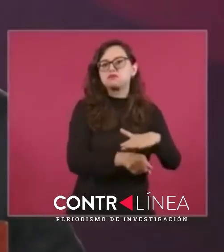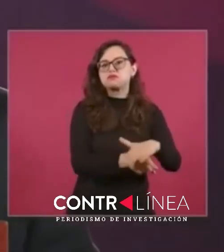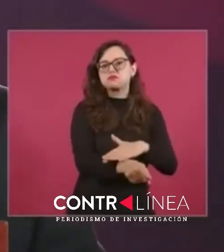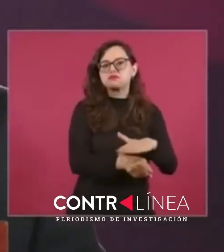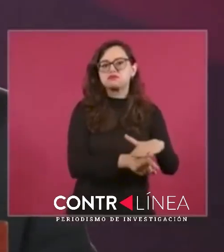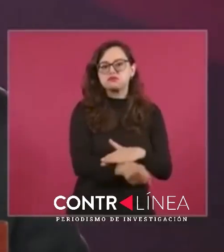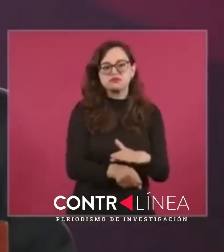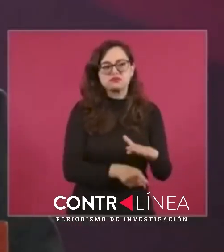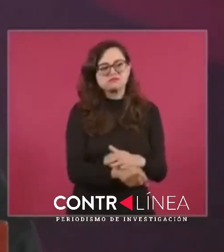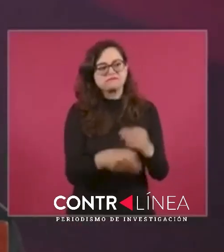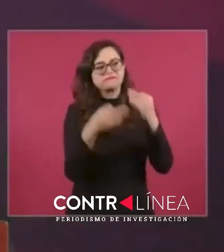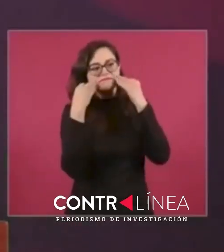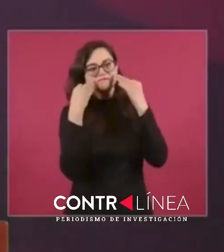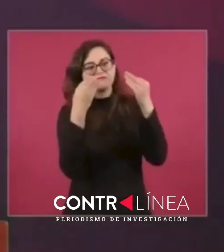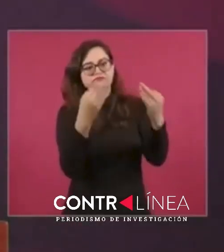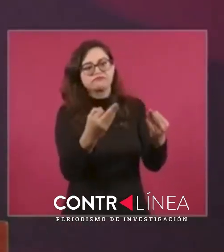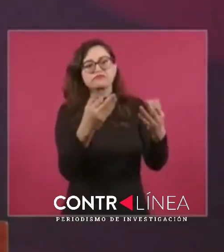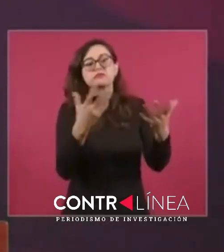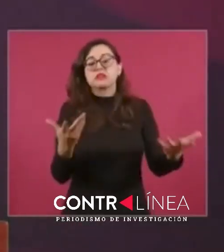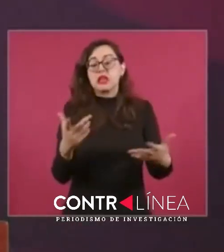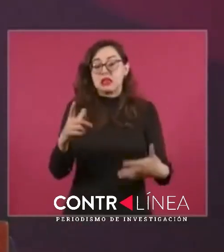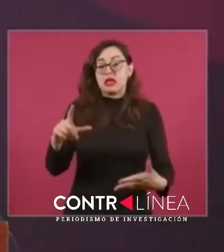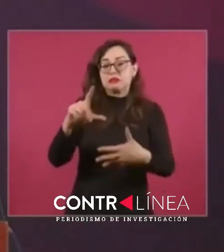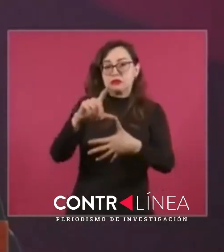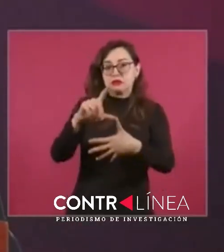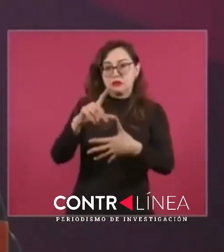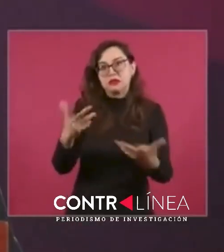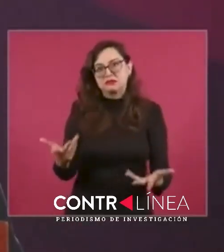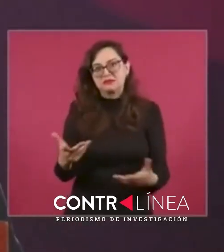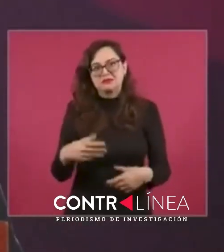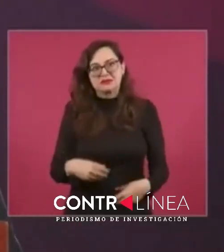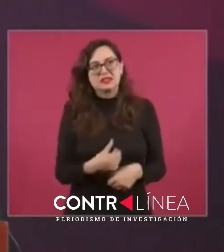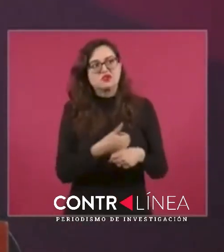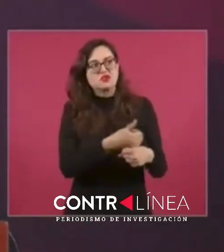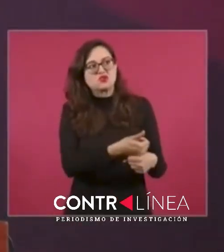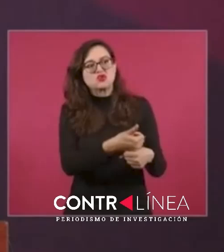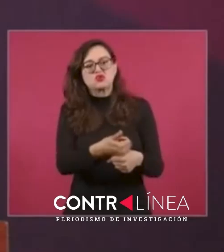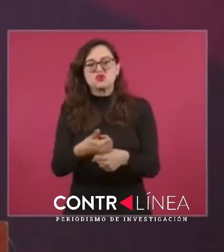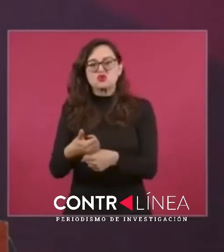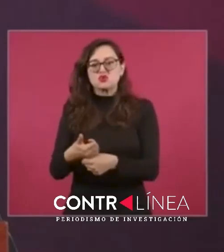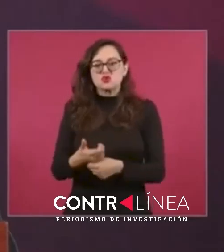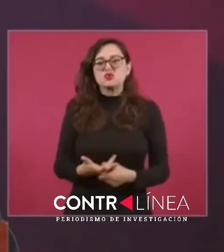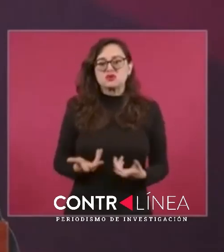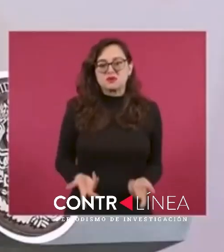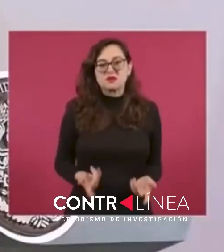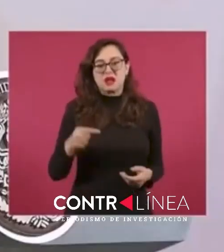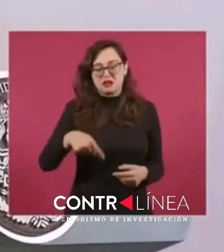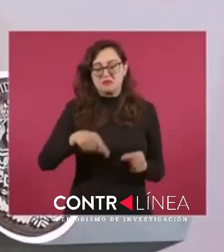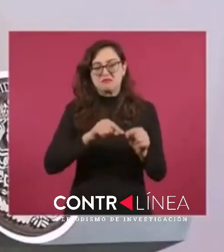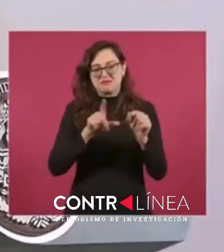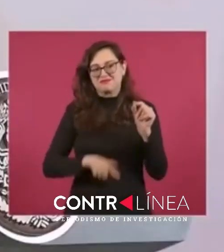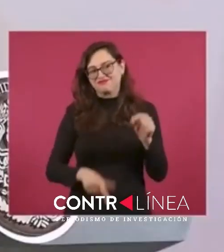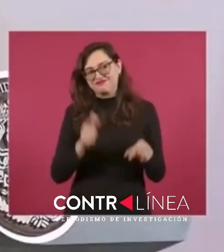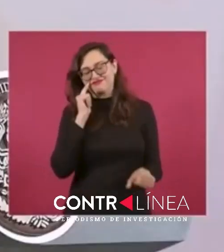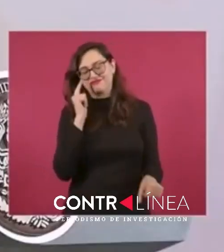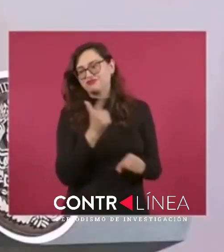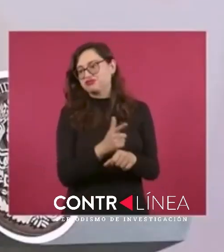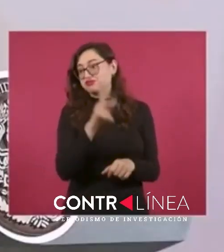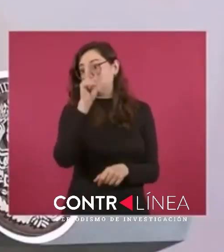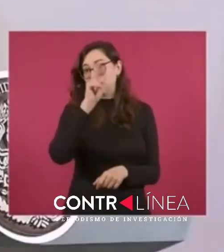lo hemos vivido en nuestros países. En este país, por supuesto, tenemos mucha experiencia en ello y bueno,